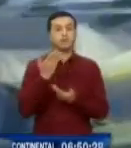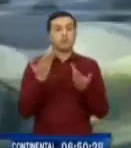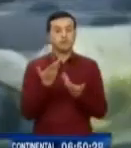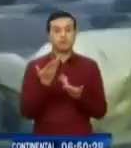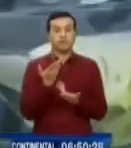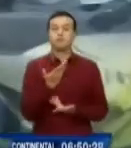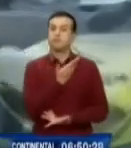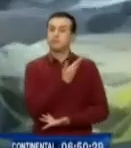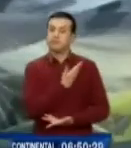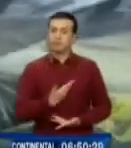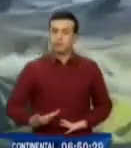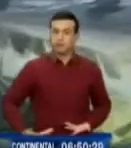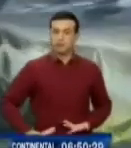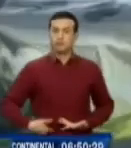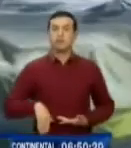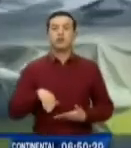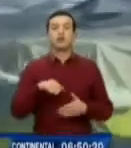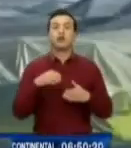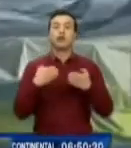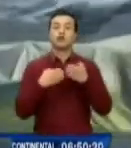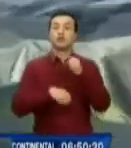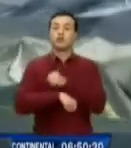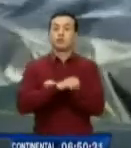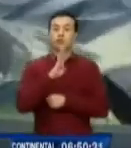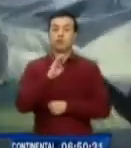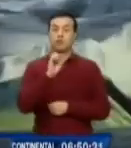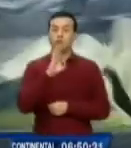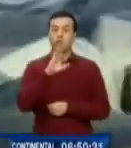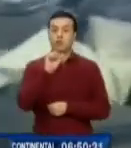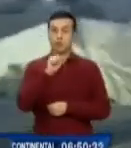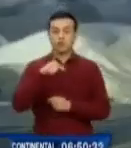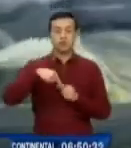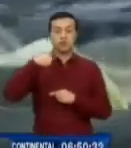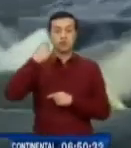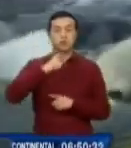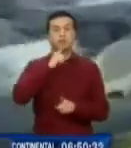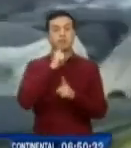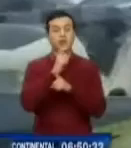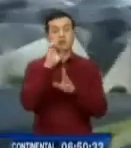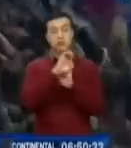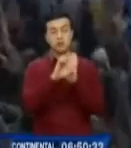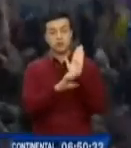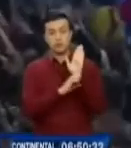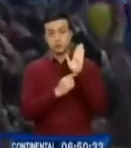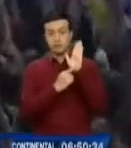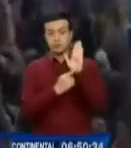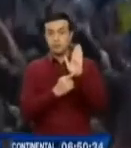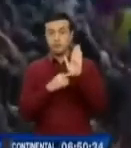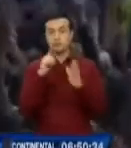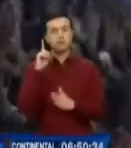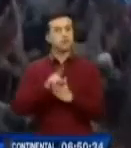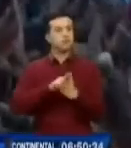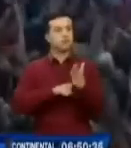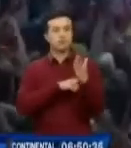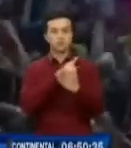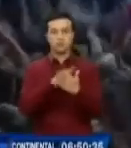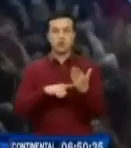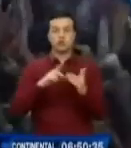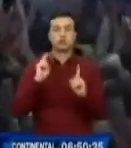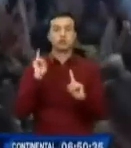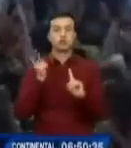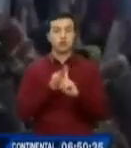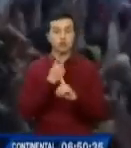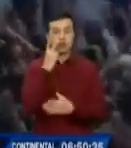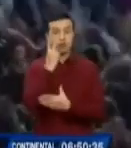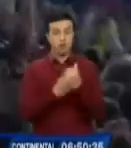Juniors y luego en el 2007 con la intendencia de Buenos Aires, pese a que la constitución de la capital no permitía ejercer dos funciones